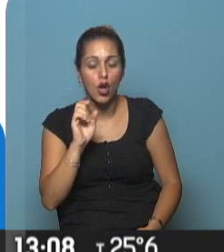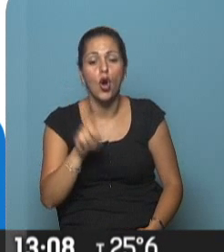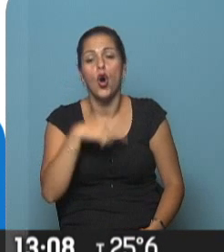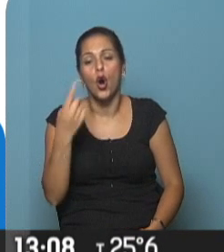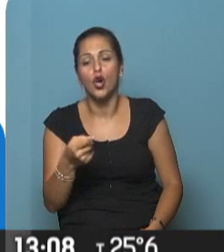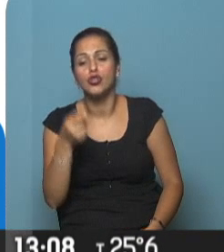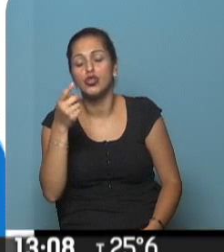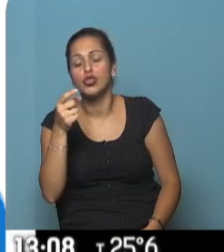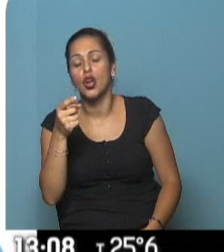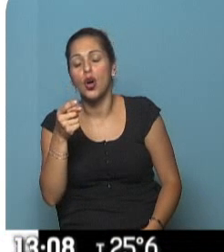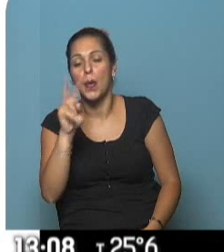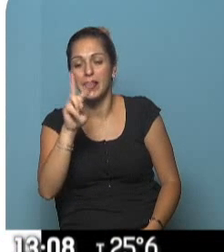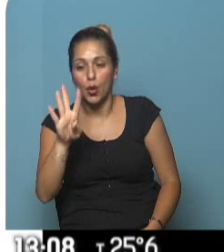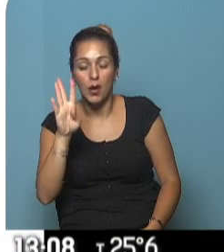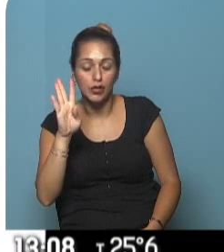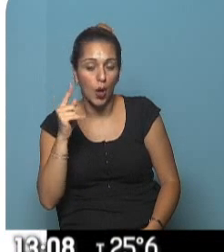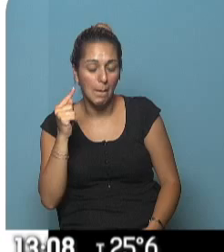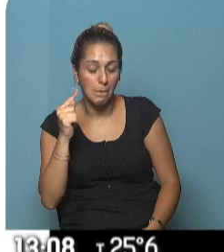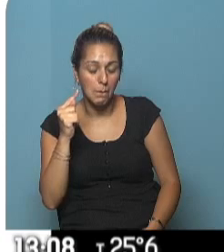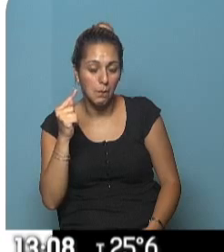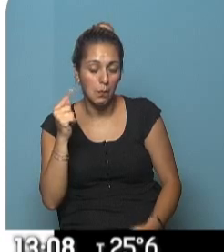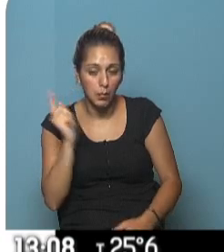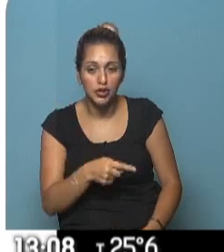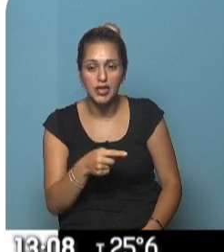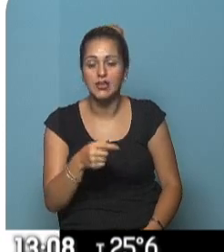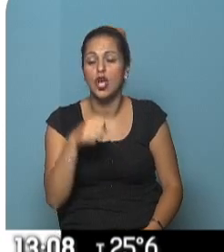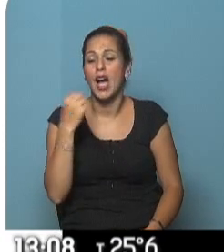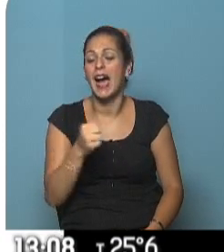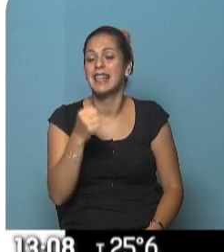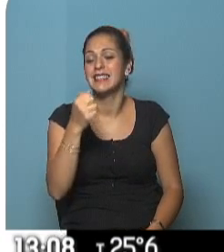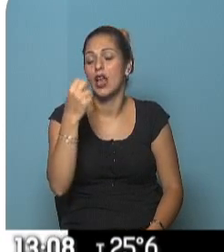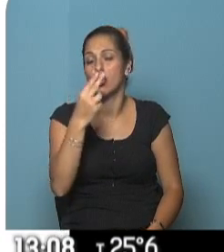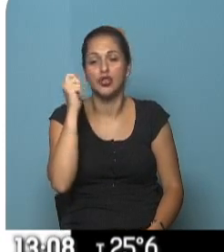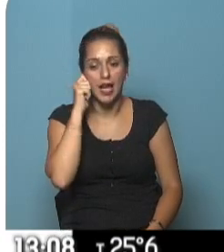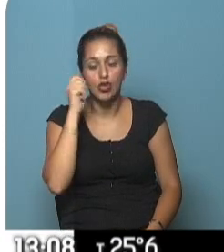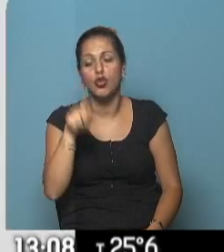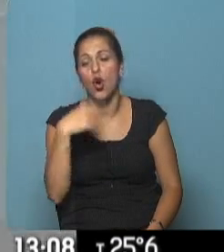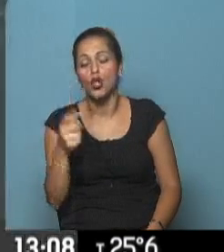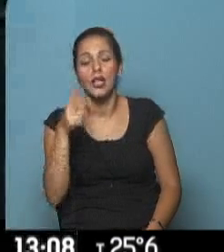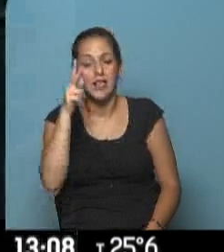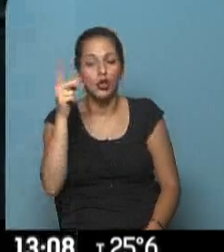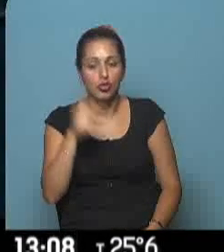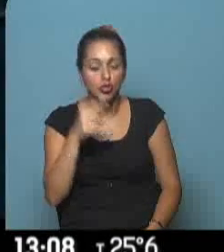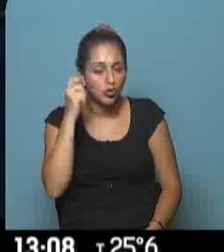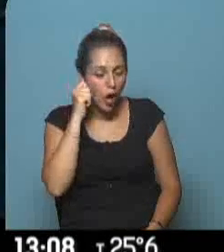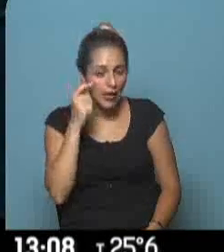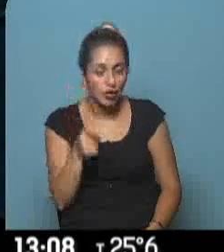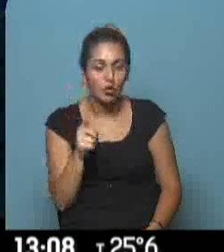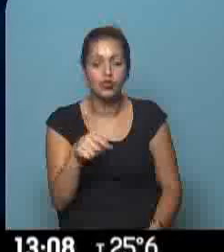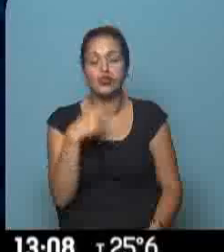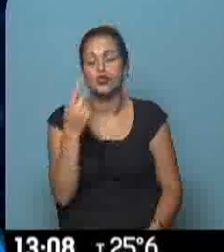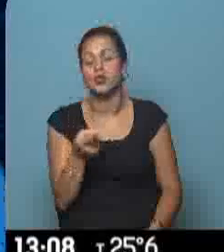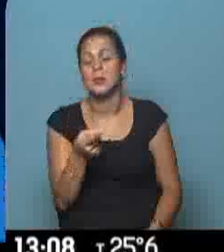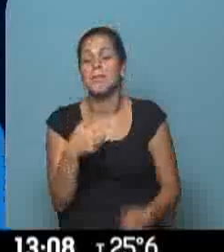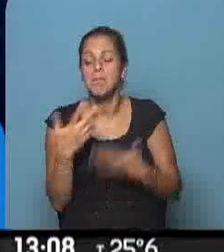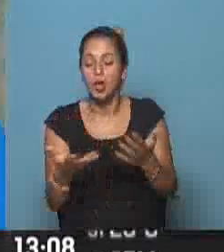el 13 por ciento de hasta 8 años y el 0,8 por ciento de hasta 12 años en relación a los